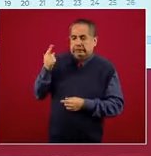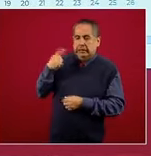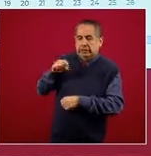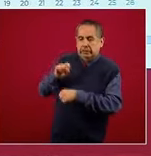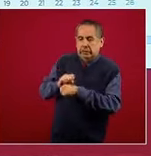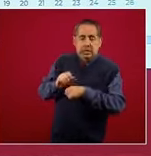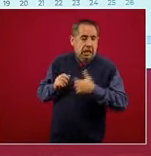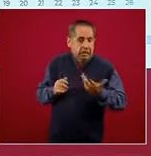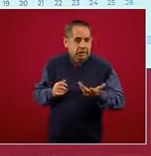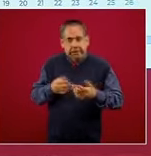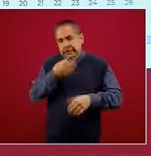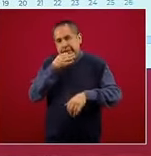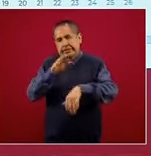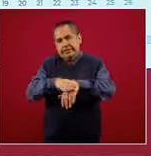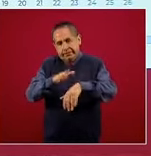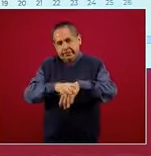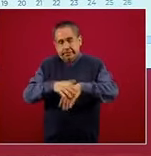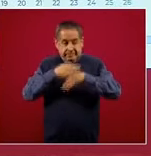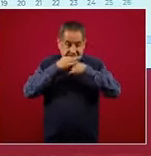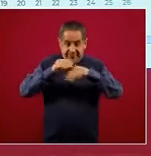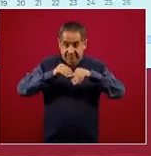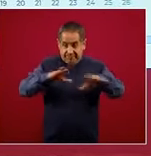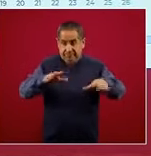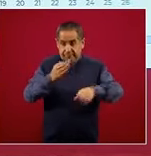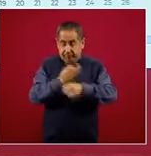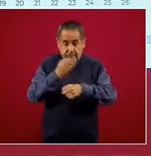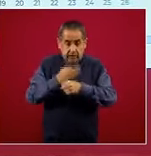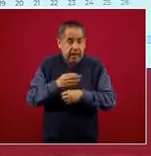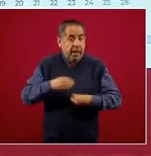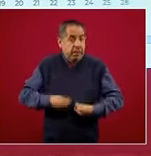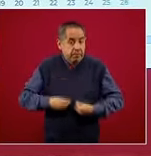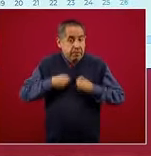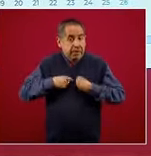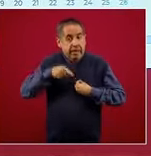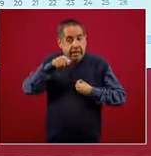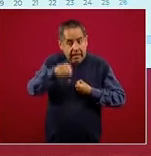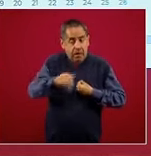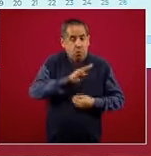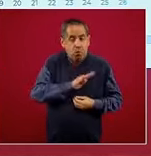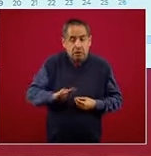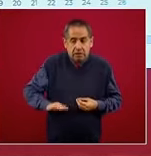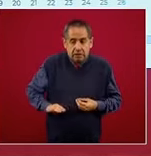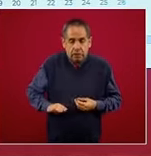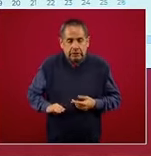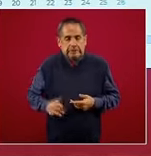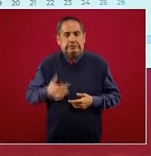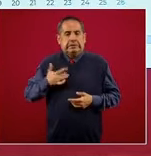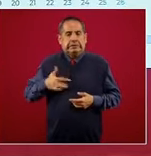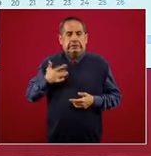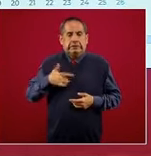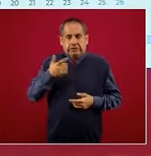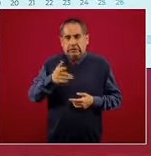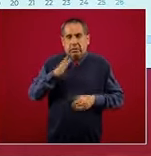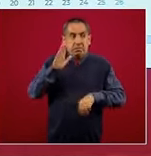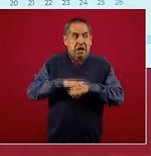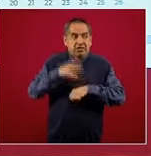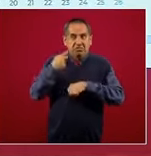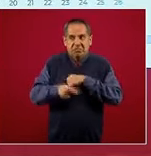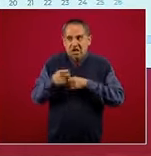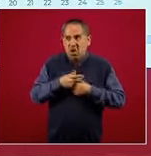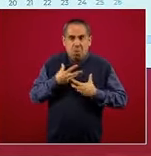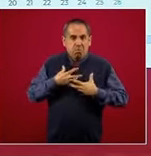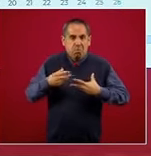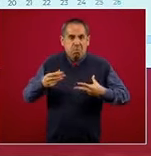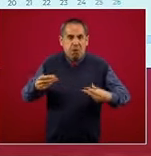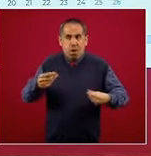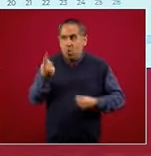lo tanto el mensaje es para las personas que residen en estos municipios: si estoy en los municipios de mayor transmisión en